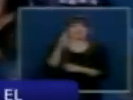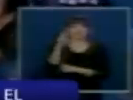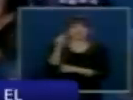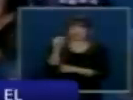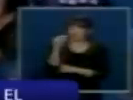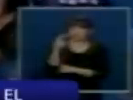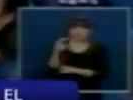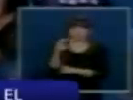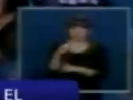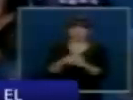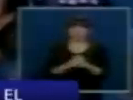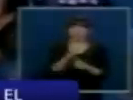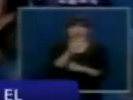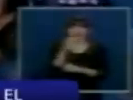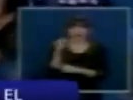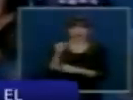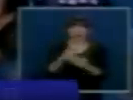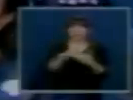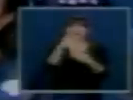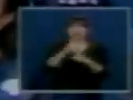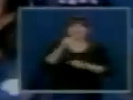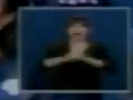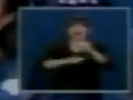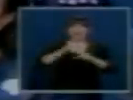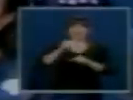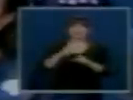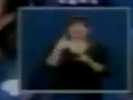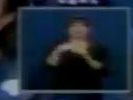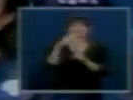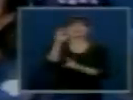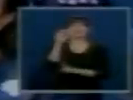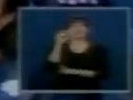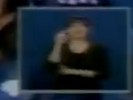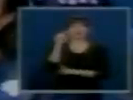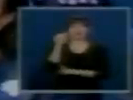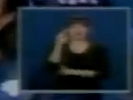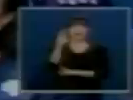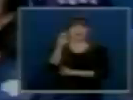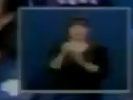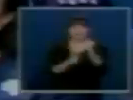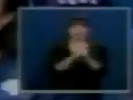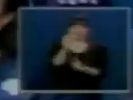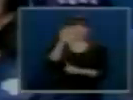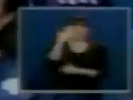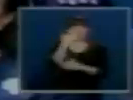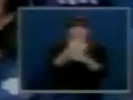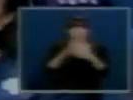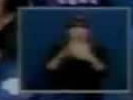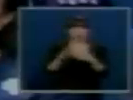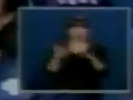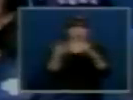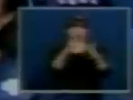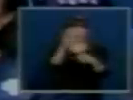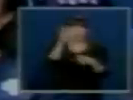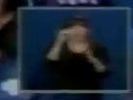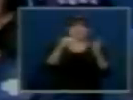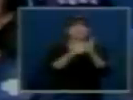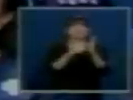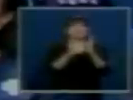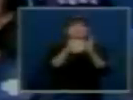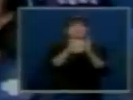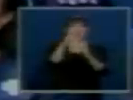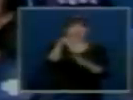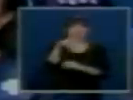Caja, el programa Avancemos y FONAVE, más de la quinta parte, cerca de 40 mil millones de colones al